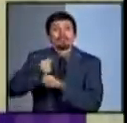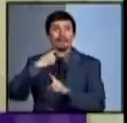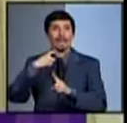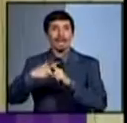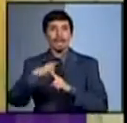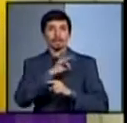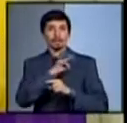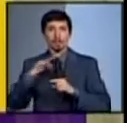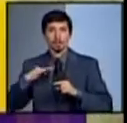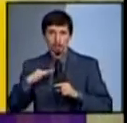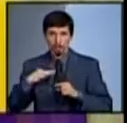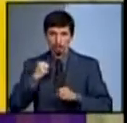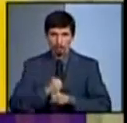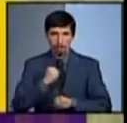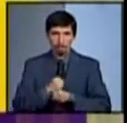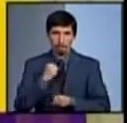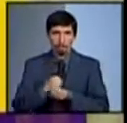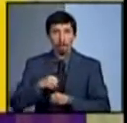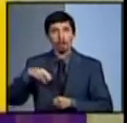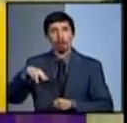Trabajo, Evelyn Matthei.